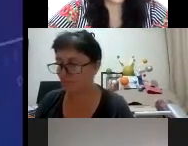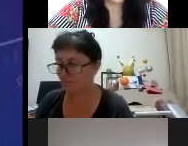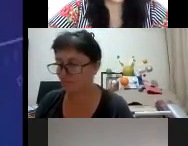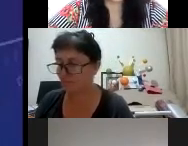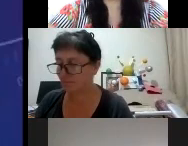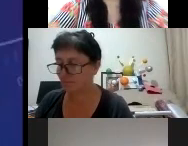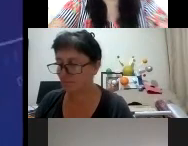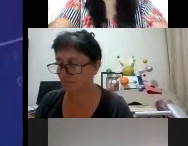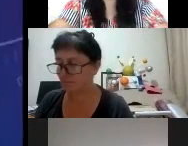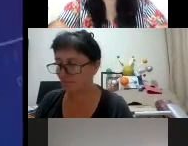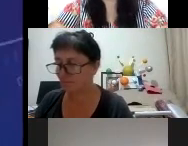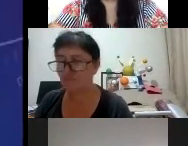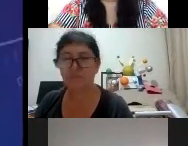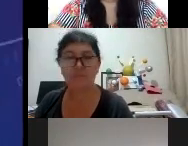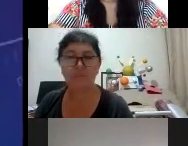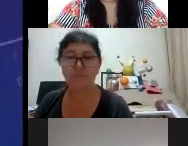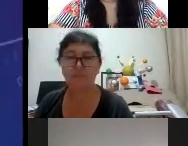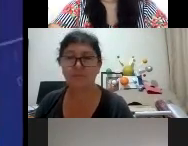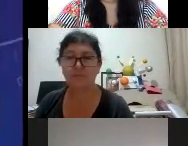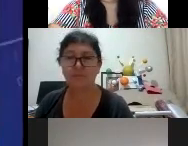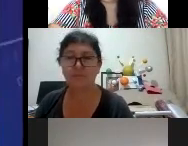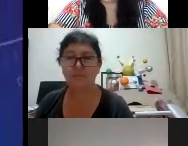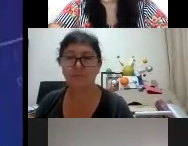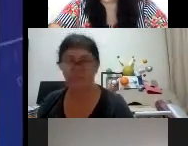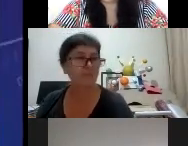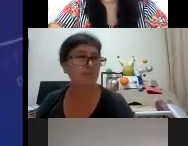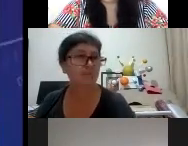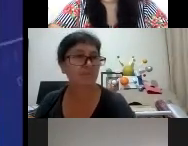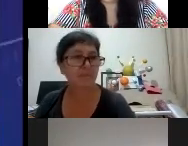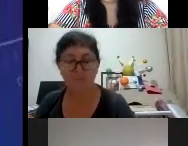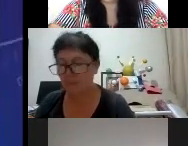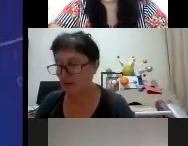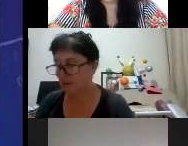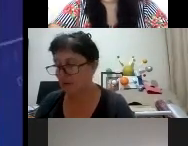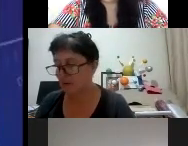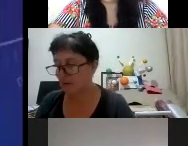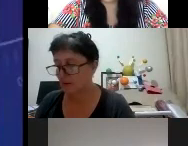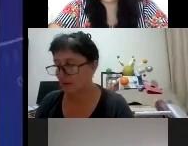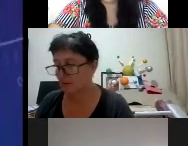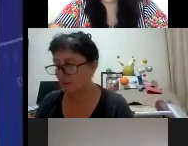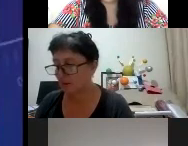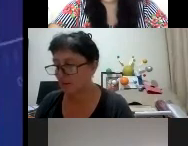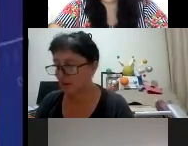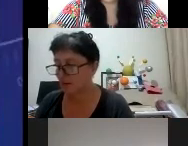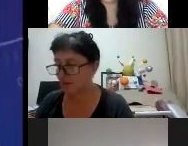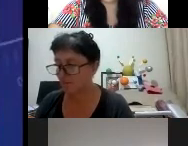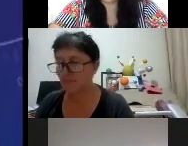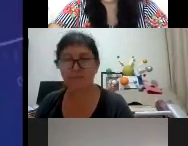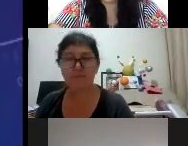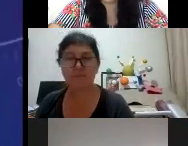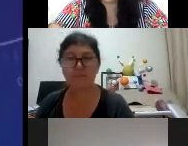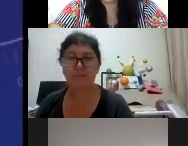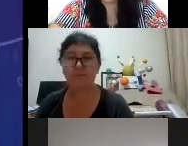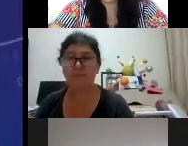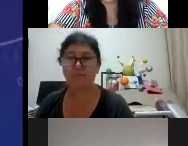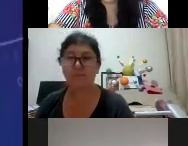se utiliza, ¿no? Dependiendo también del estadio en el cual se encuentre, ¿no? Realización de la respiración abdominal, respiración con labios contraídos. Acá los